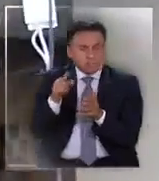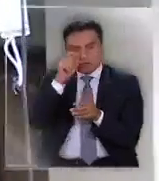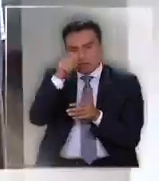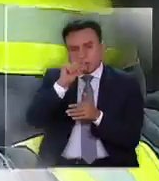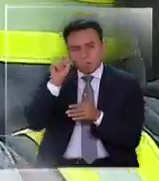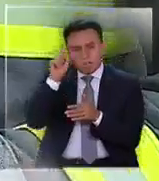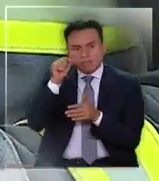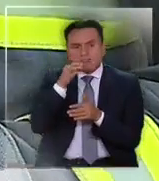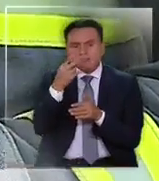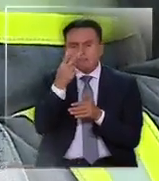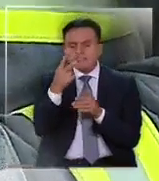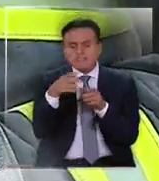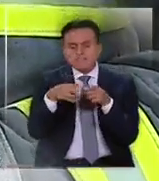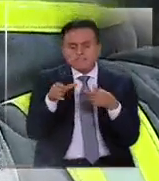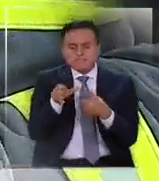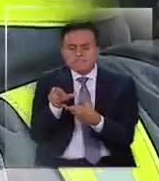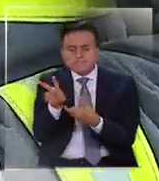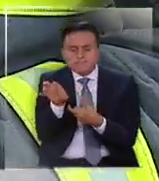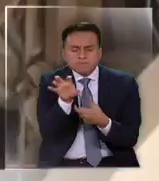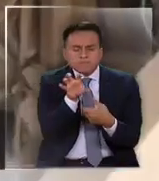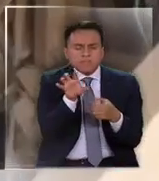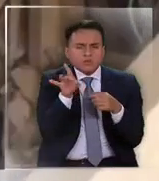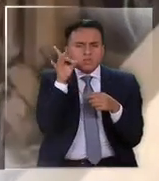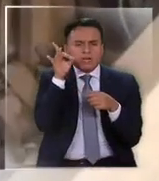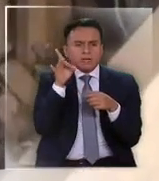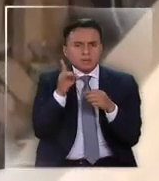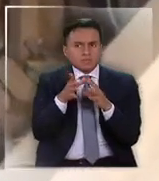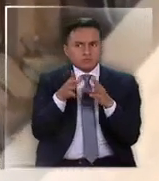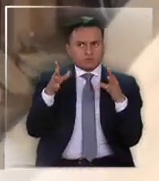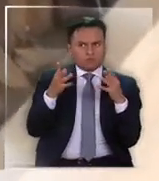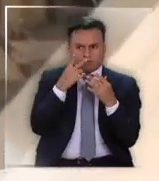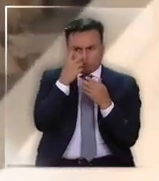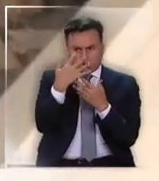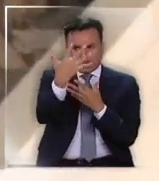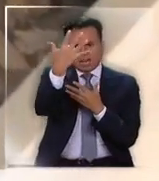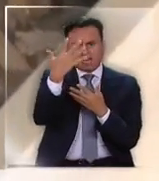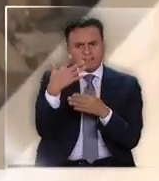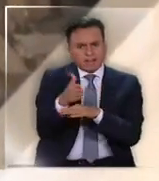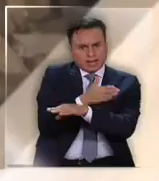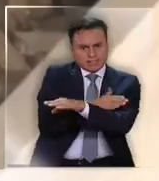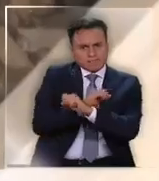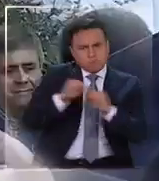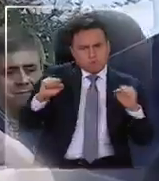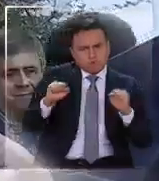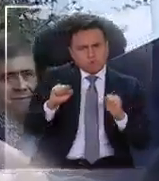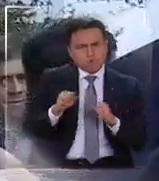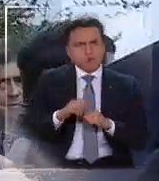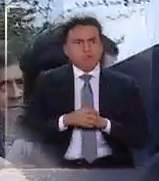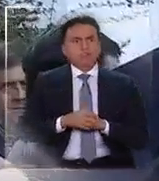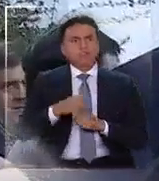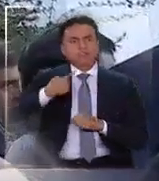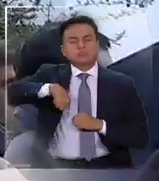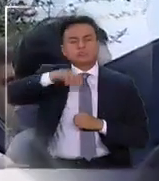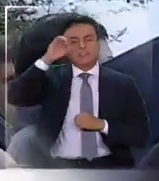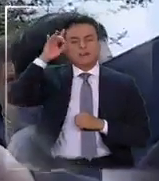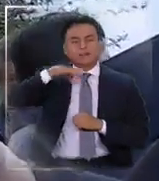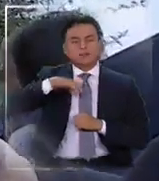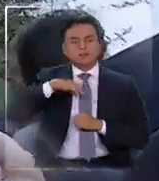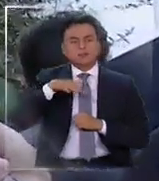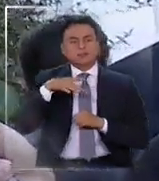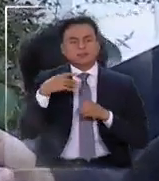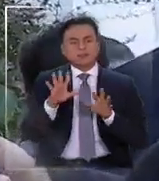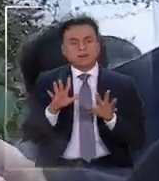alguien verificó con este tipo de instrumento la magnitud de la fuga de gas previo a la explosión. Lo que sabemos es que